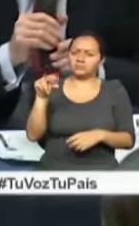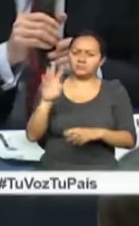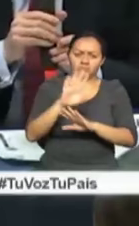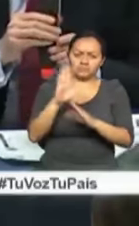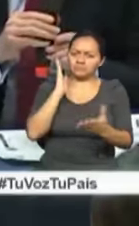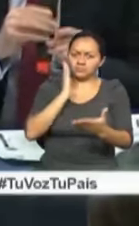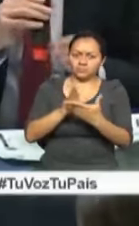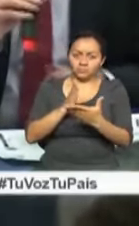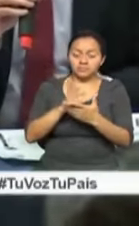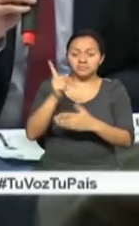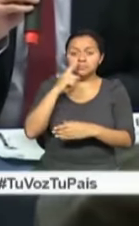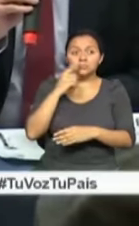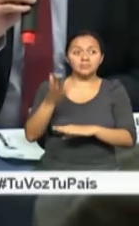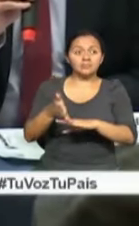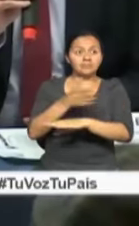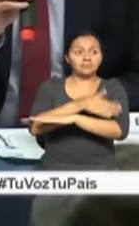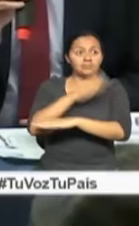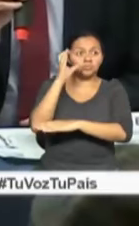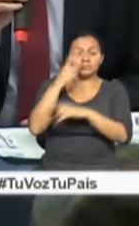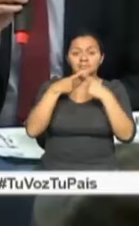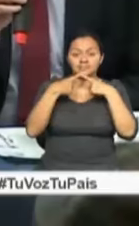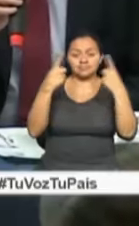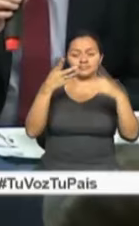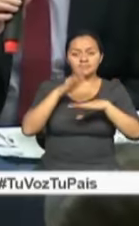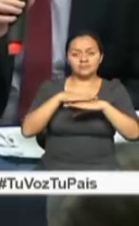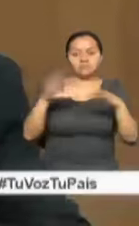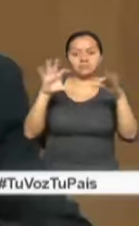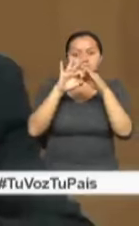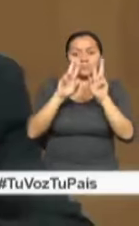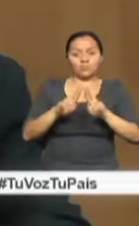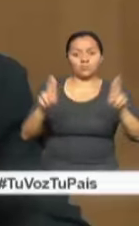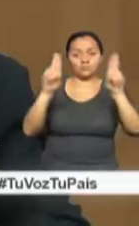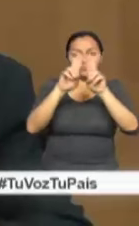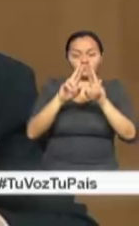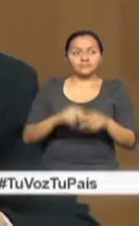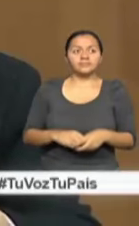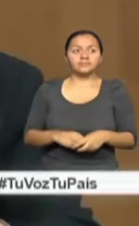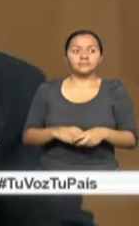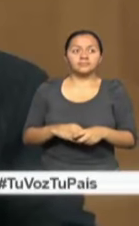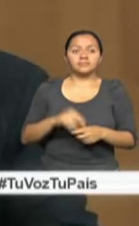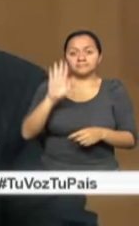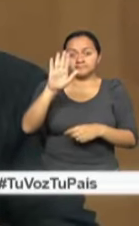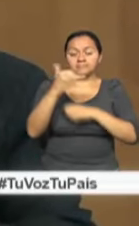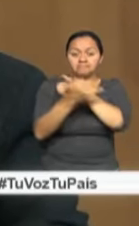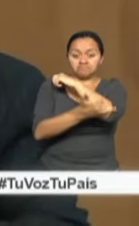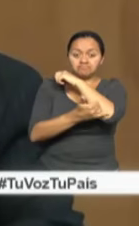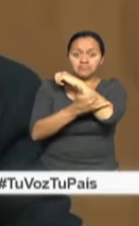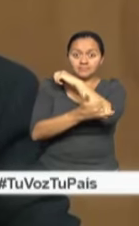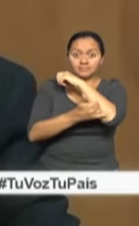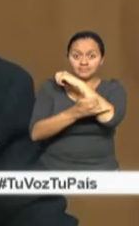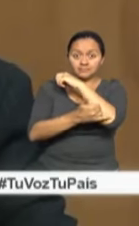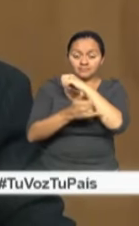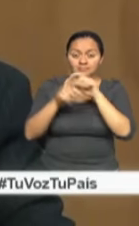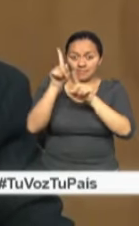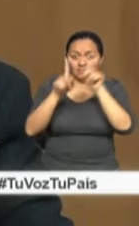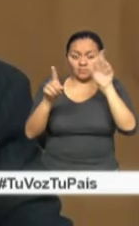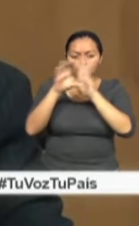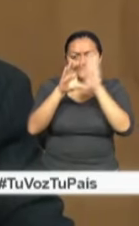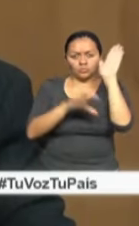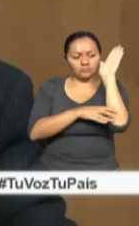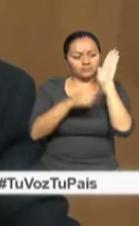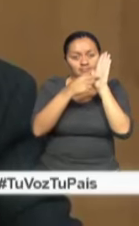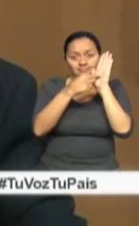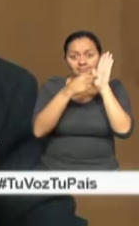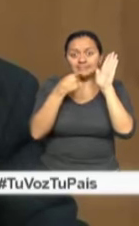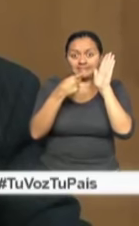de Estupefacientes, vinculada a las Naciones Unidas. Los países que tienen hoy la pena de muerte